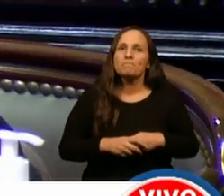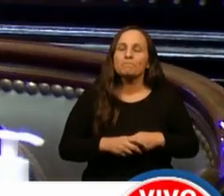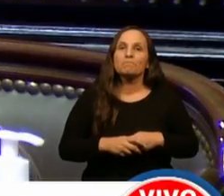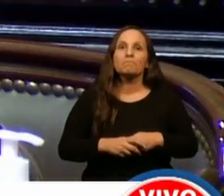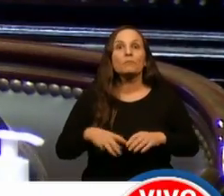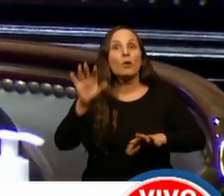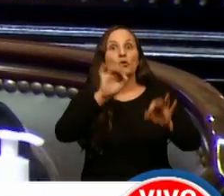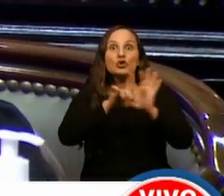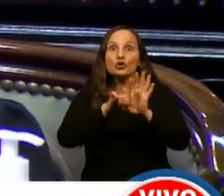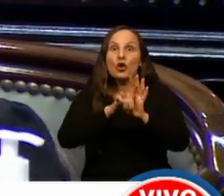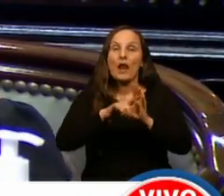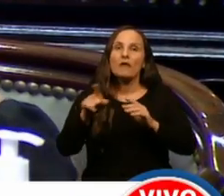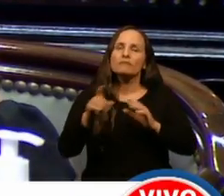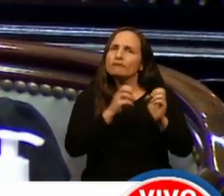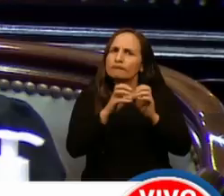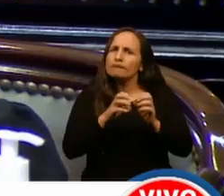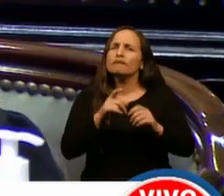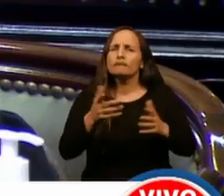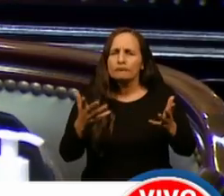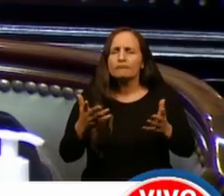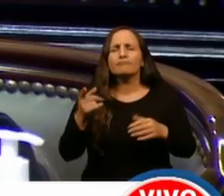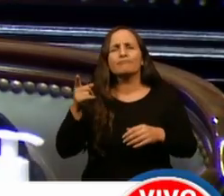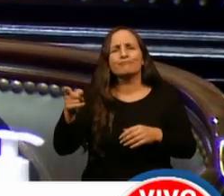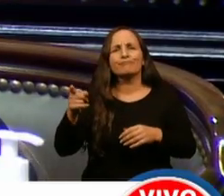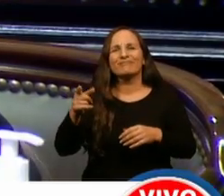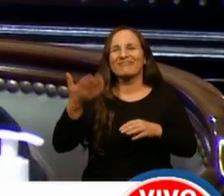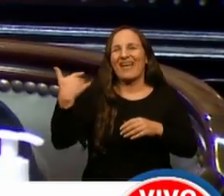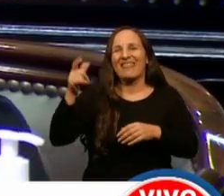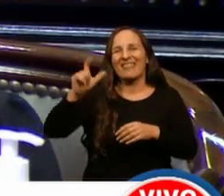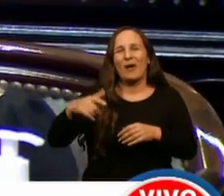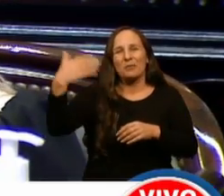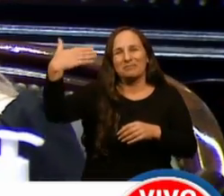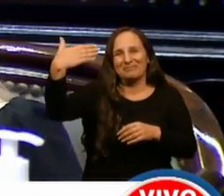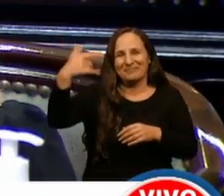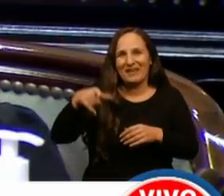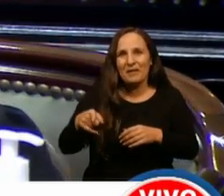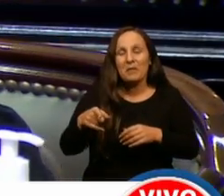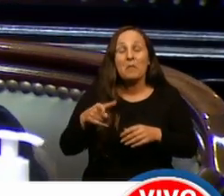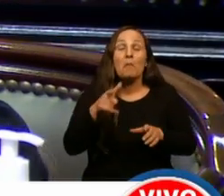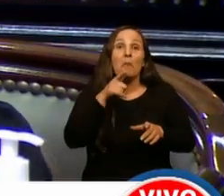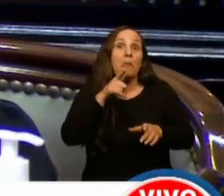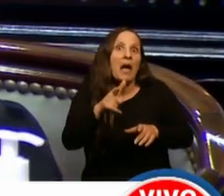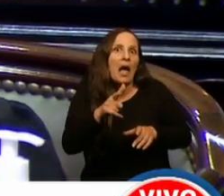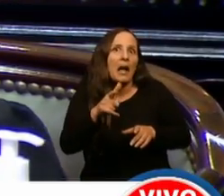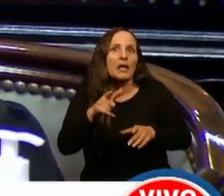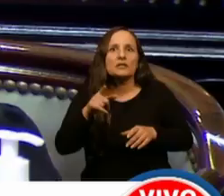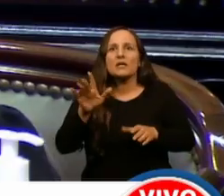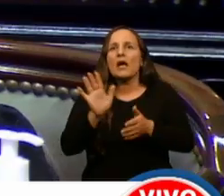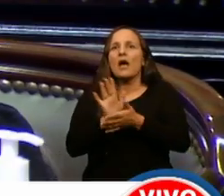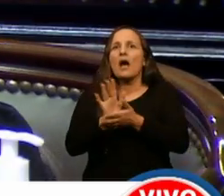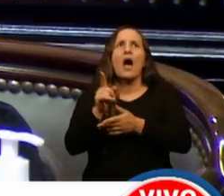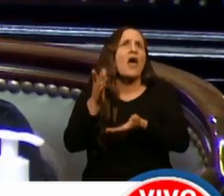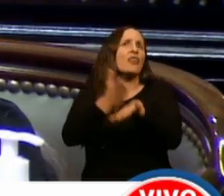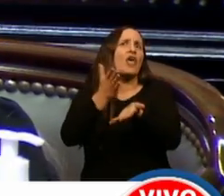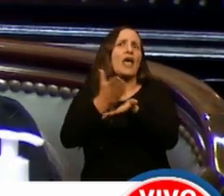discutimos por más de que escuchando a quienes mente se dieron en el uso de la palabra pareciera que se trata de defensa de